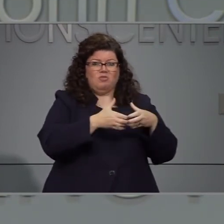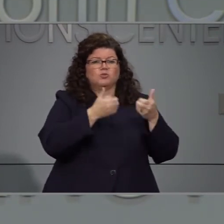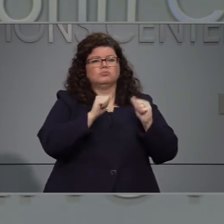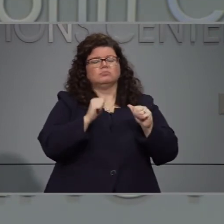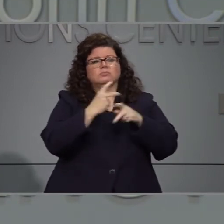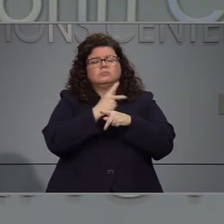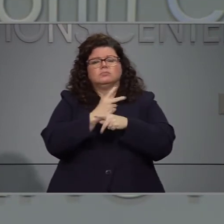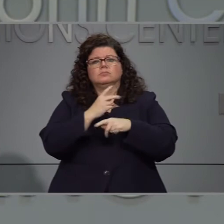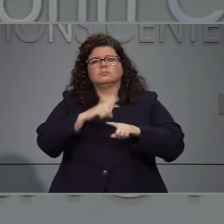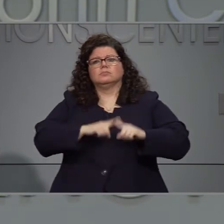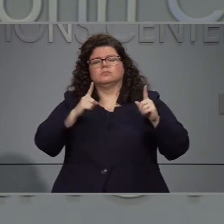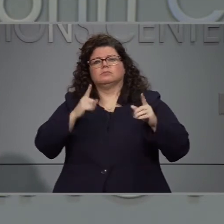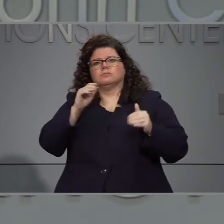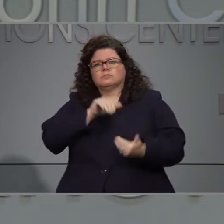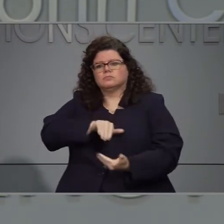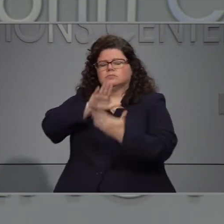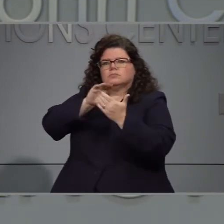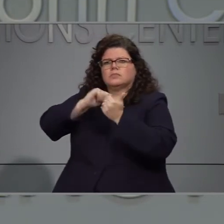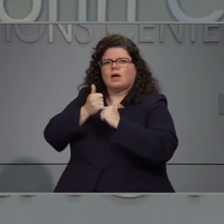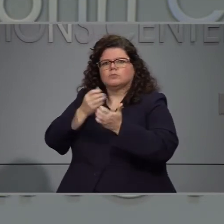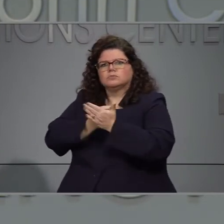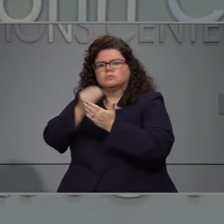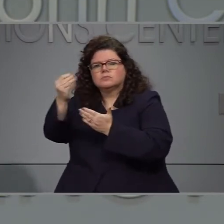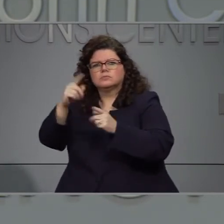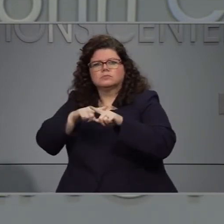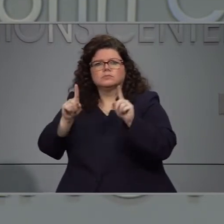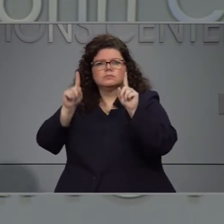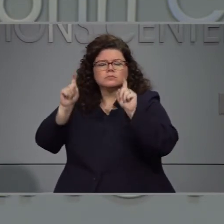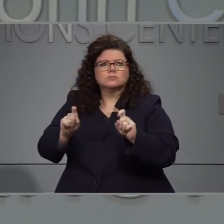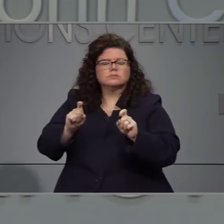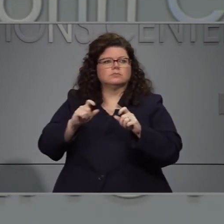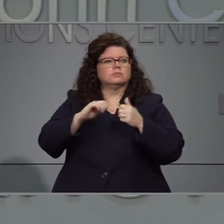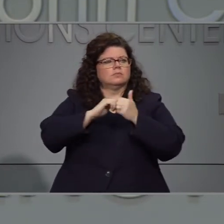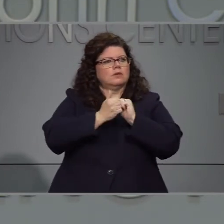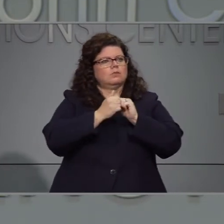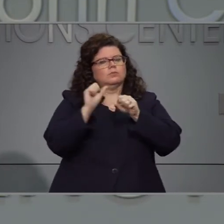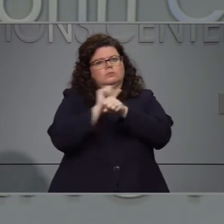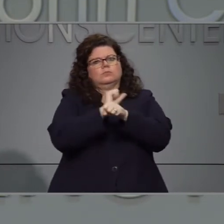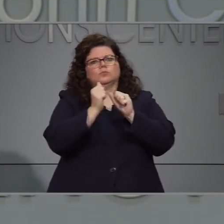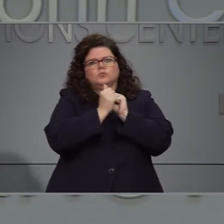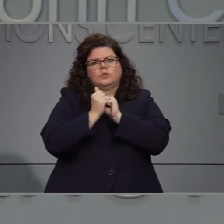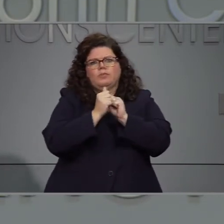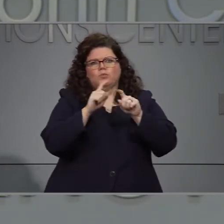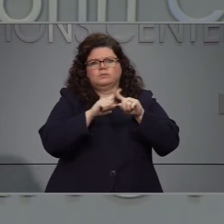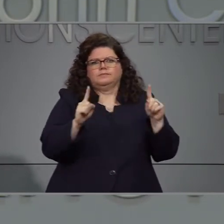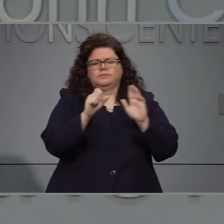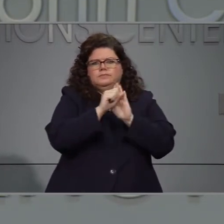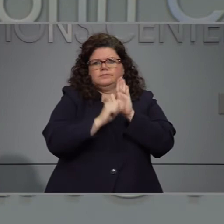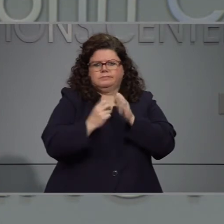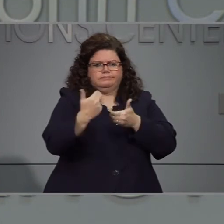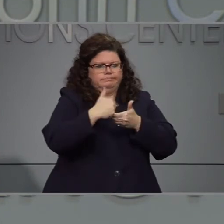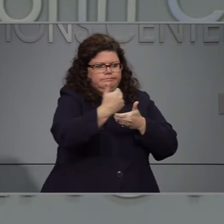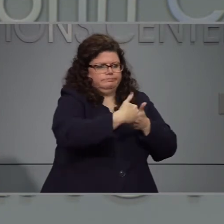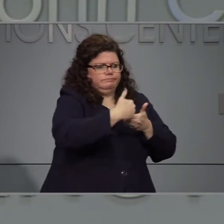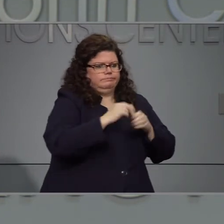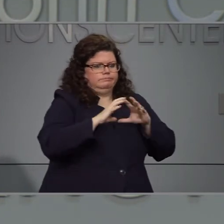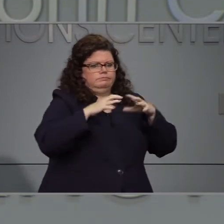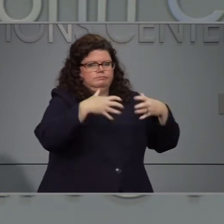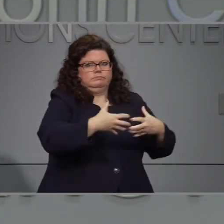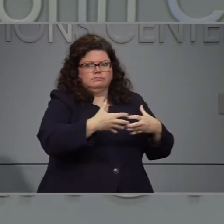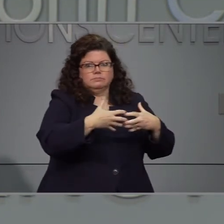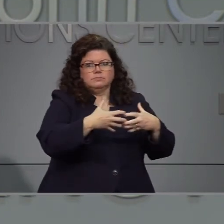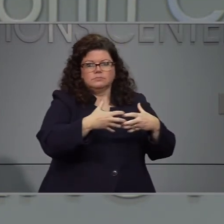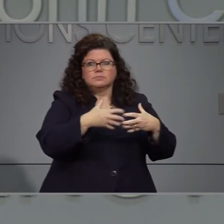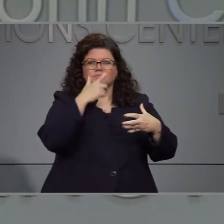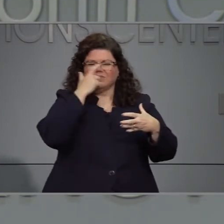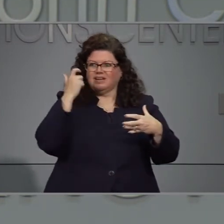consorcio con otros estados para aprovechar nuestro poder de compra colectivo para poder